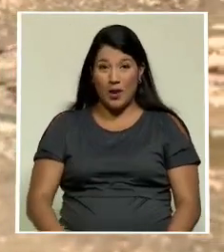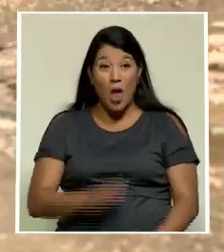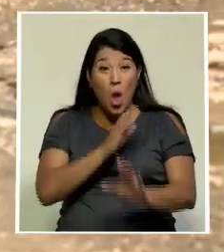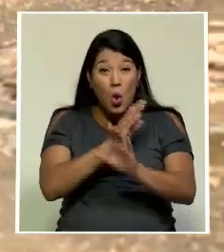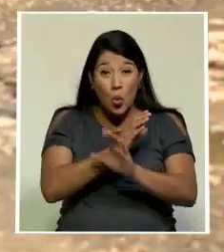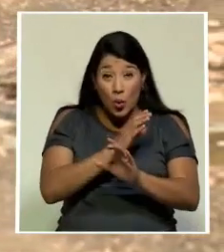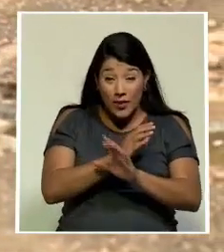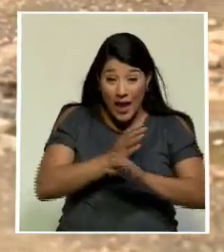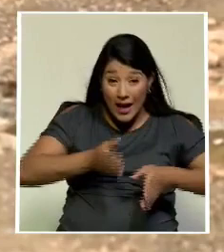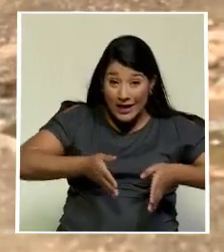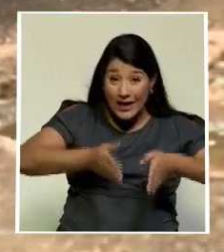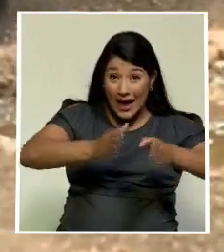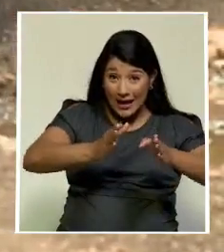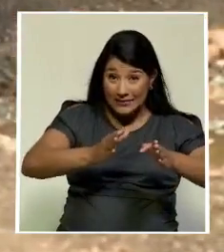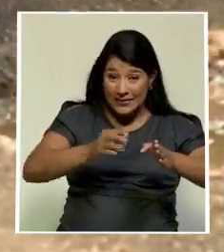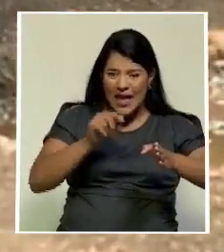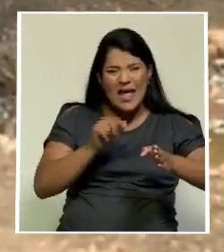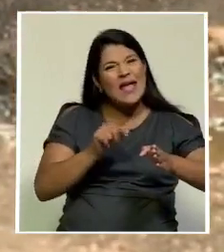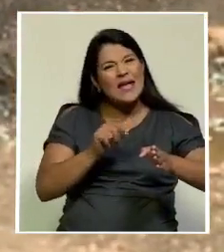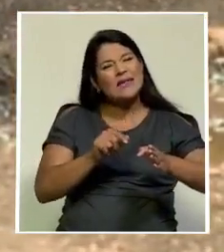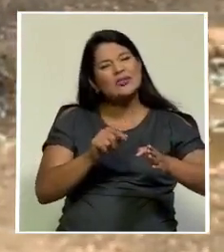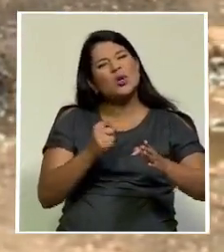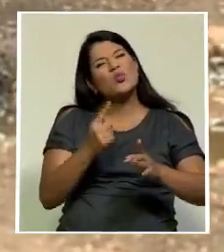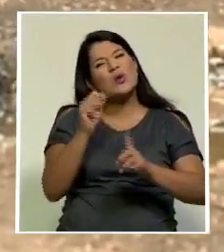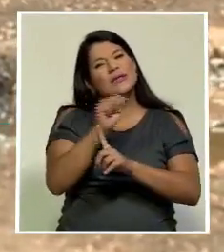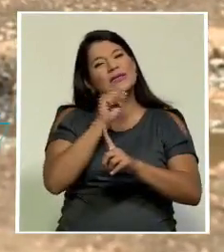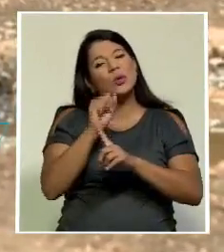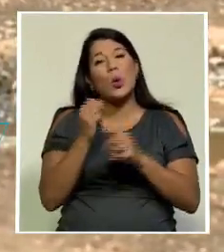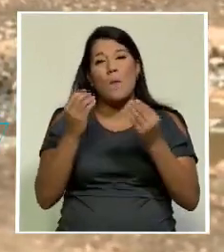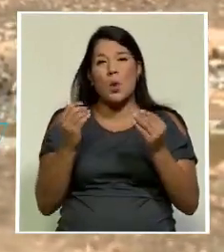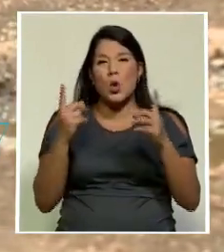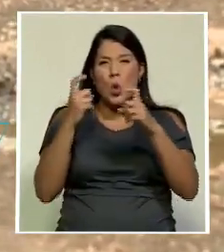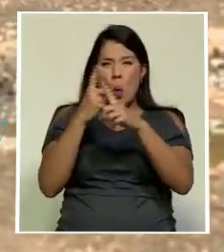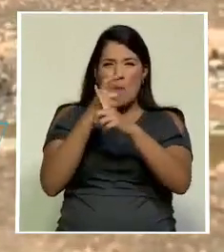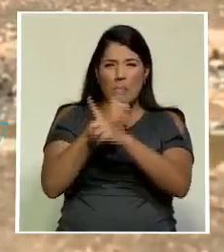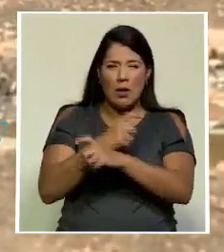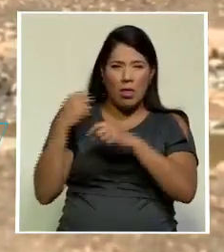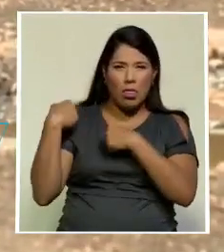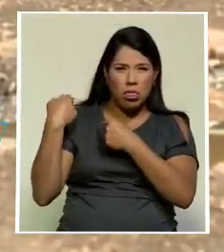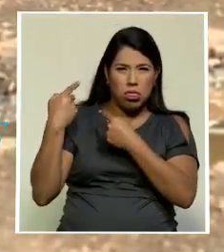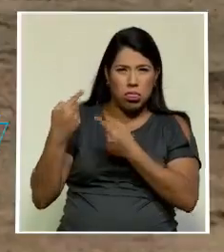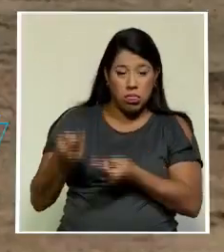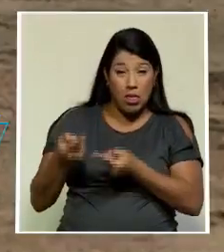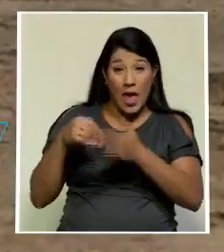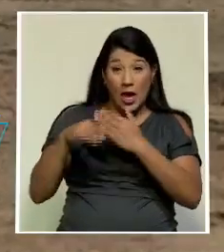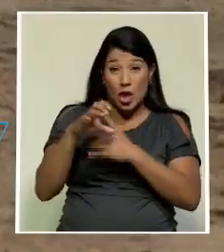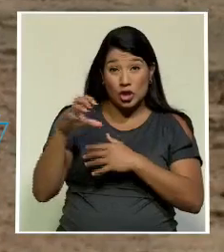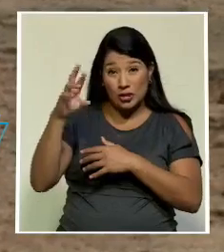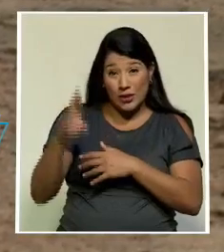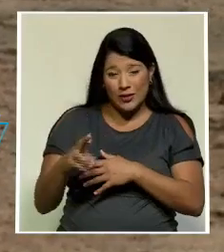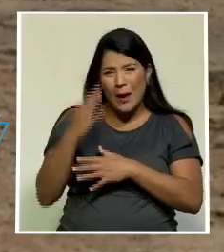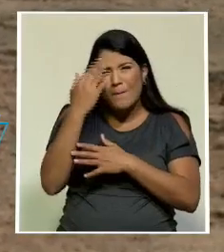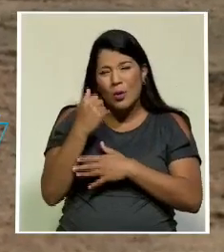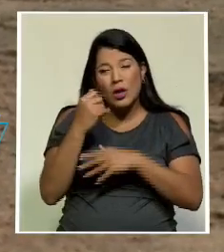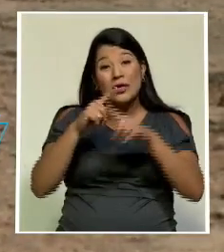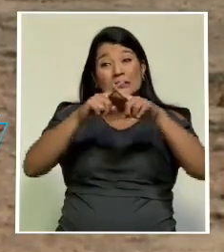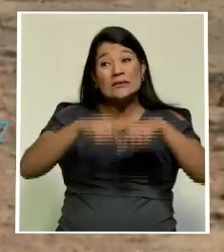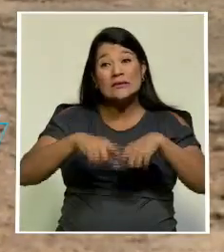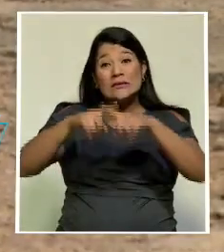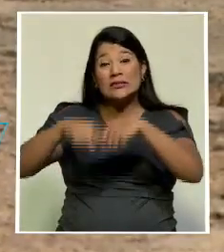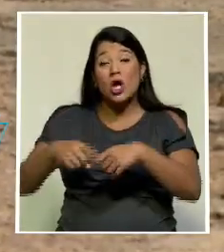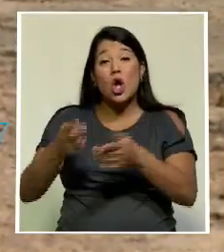conservación de las vías se ha tornado en una situación compleja durante los últimos meses en el país. Debido a la suspensión de contratos con las